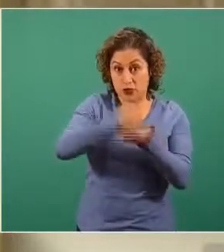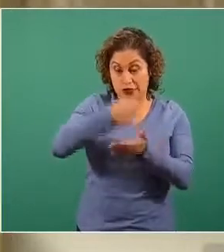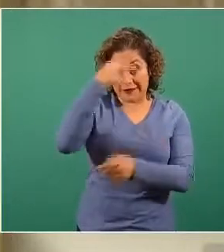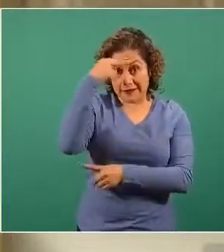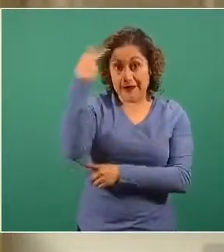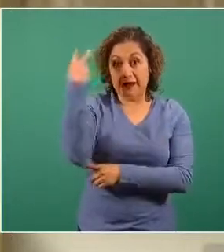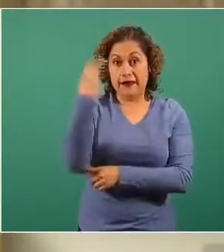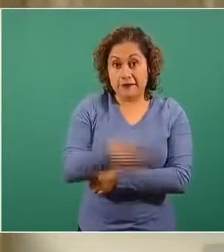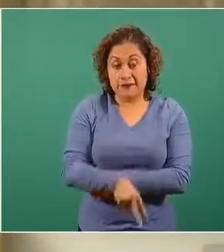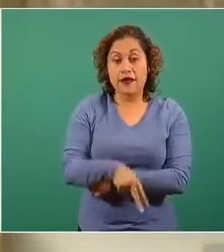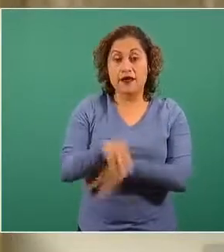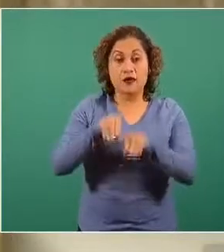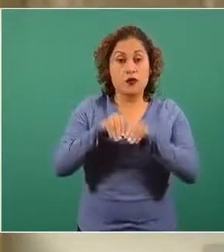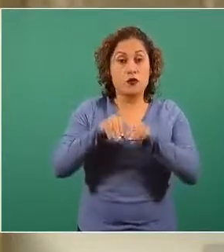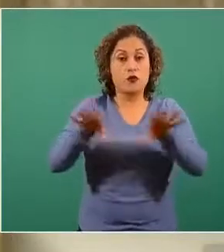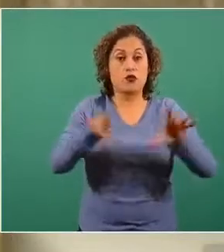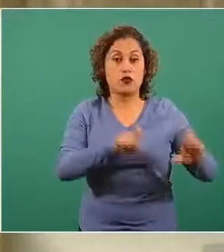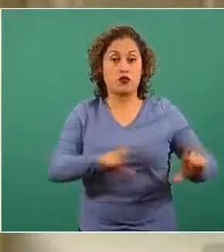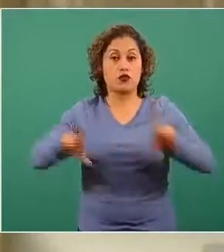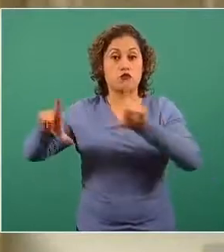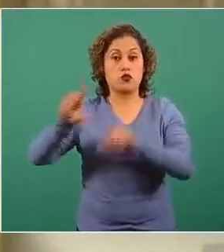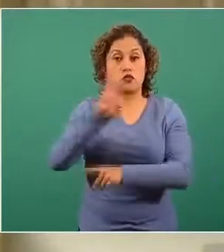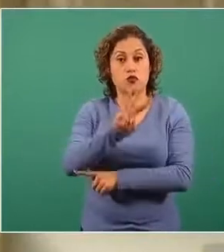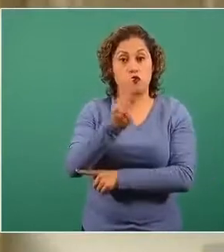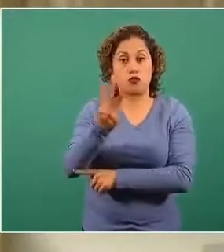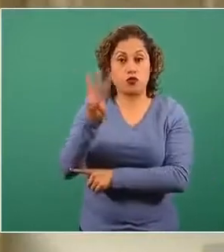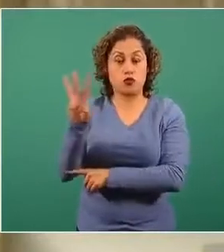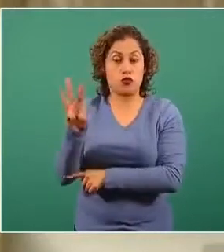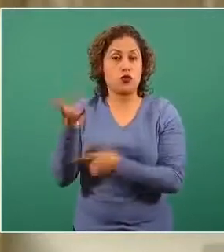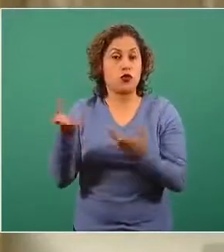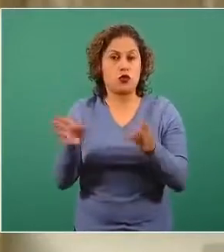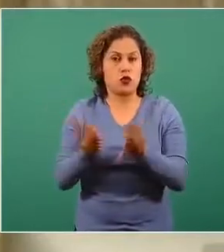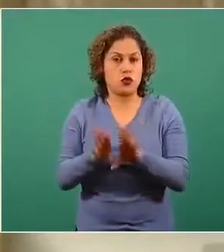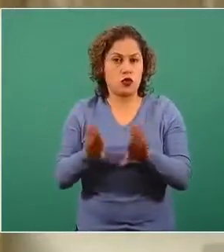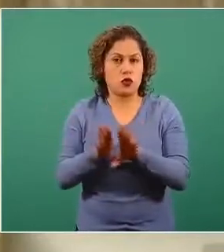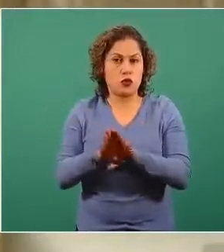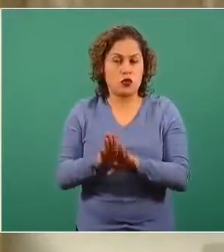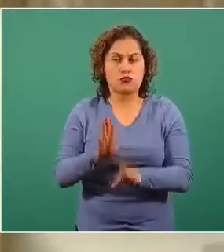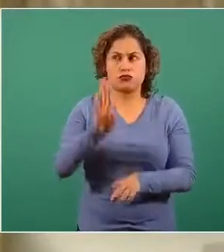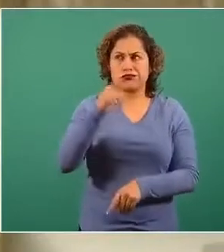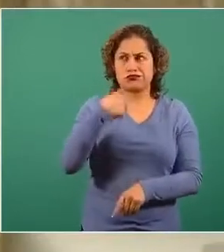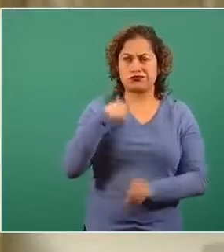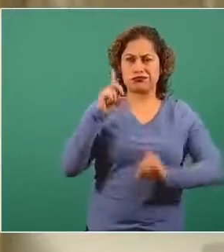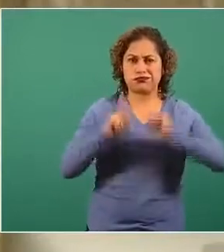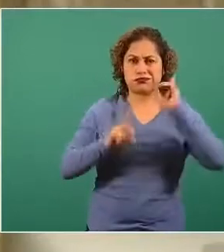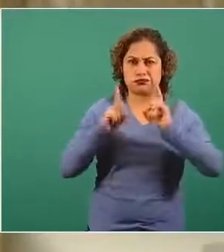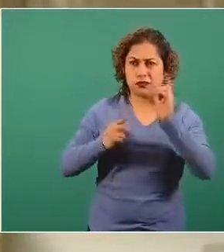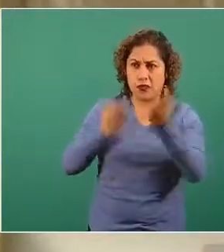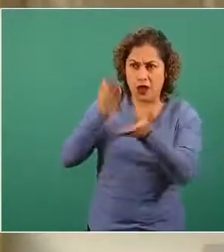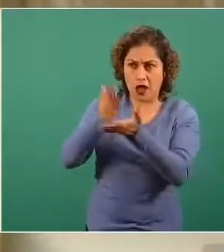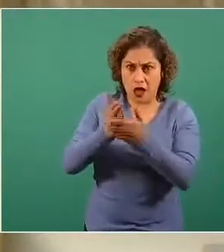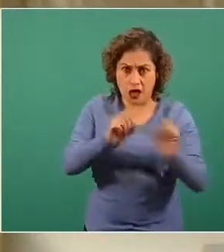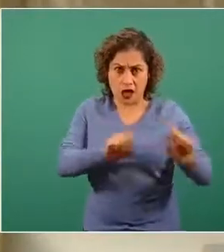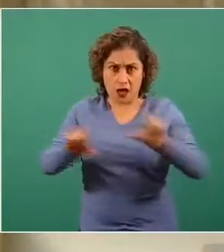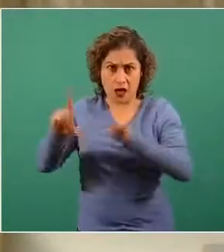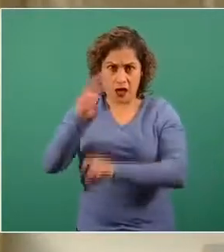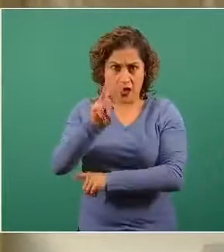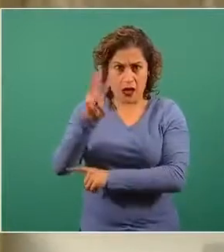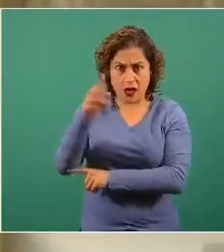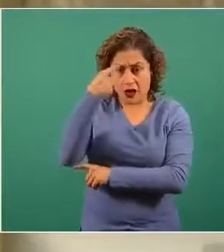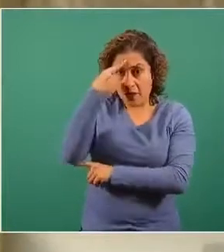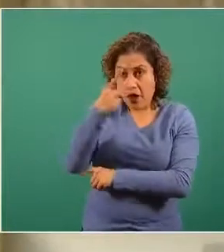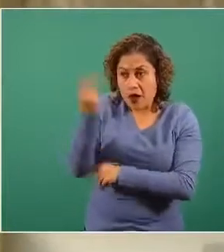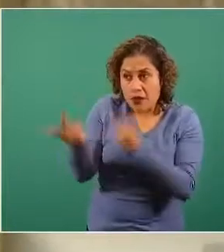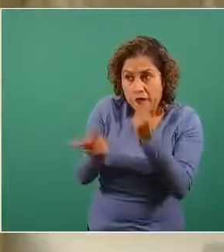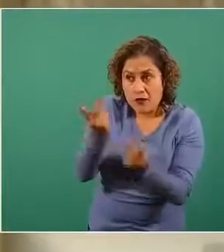página. La gente entonces puede acercarse a las páginas de los gobiernos locales para pedir información acerca de la vacunación